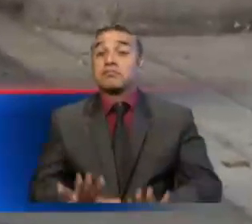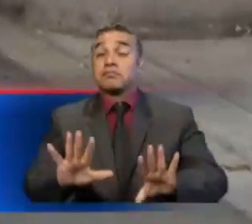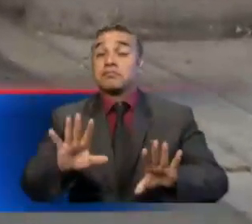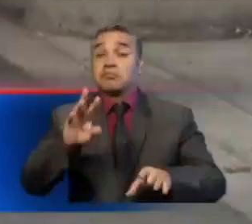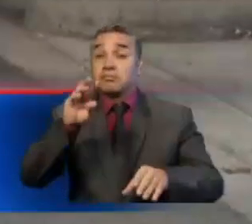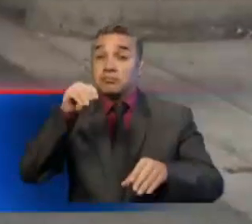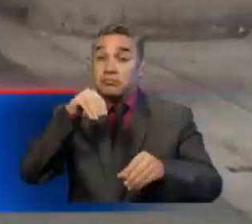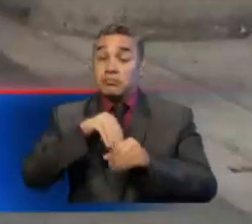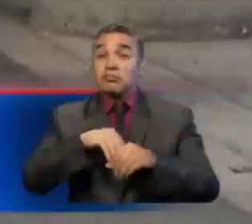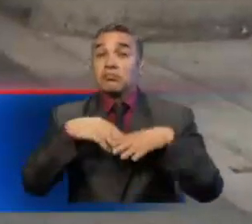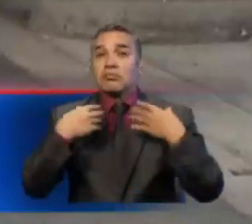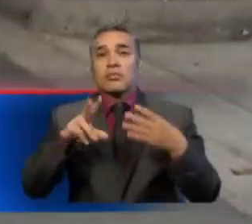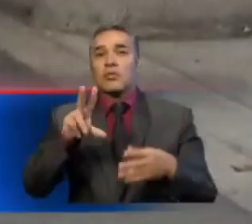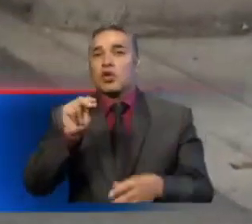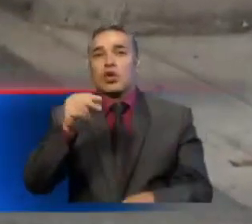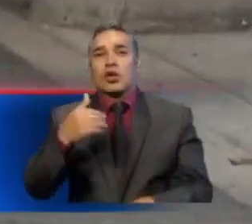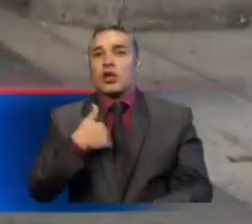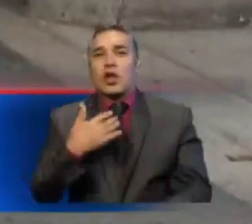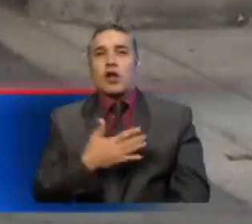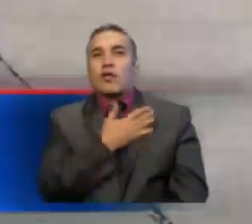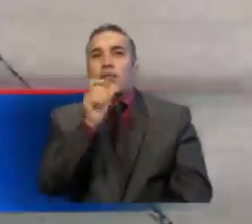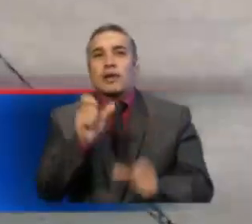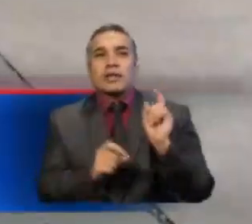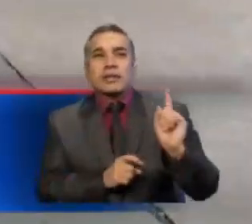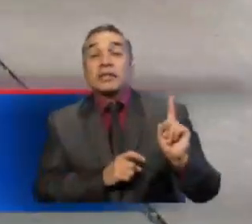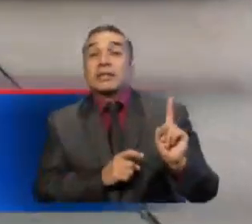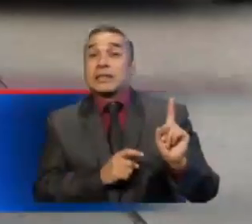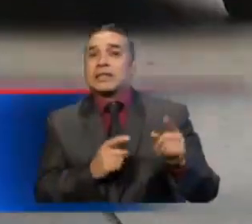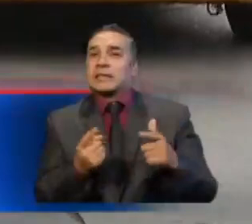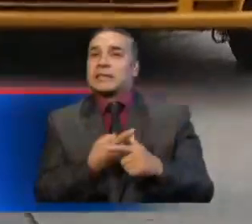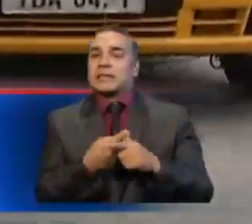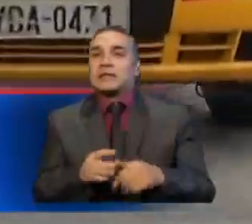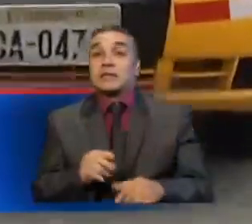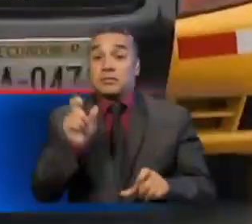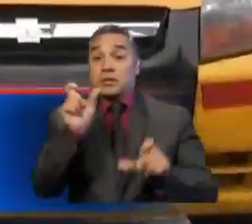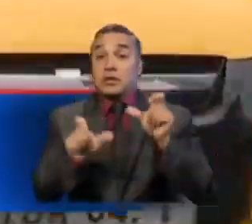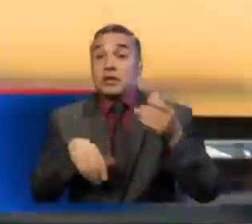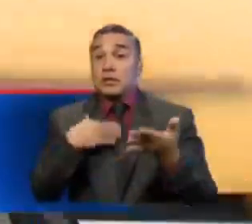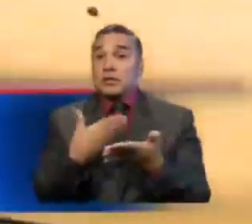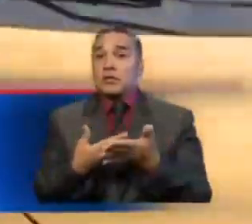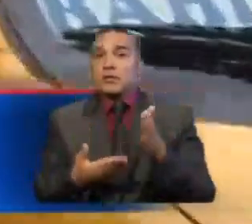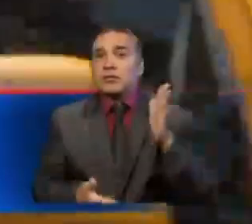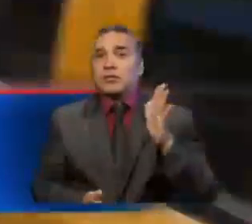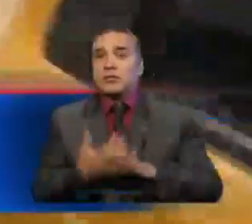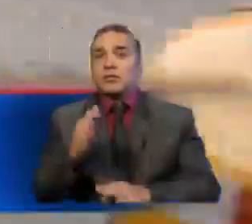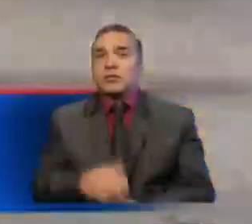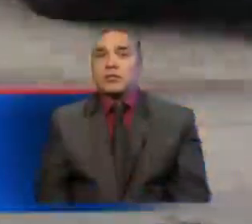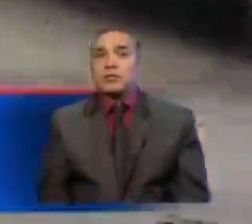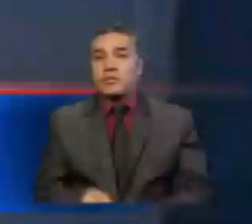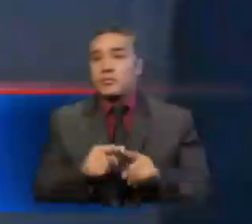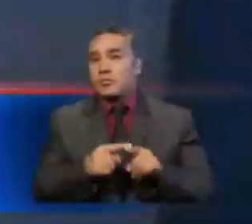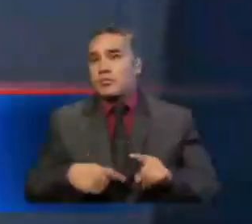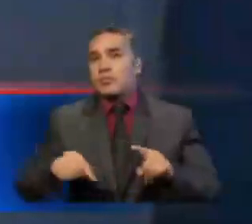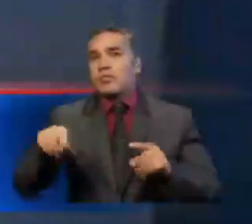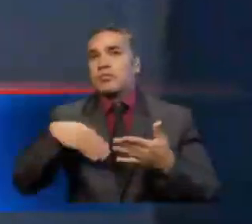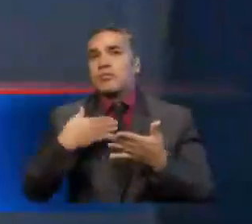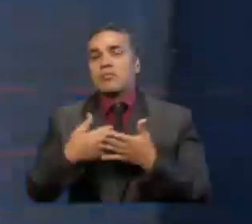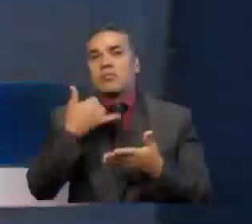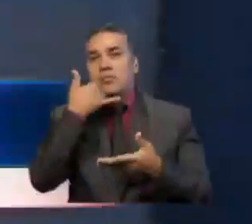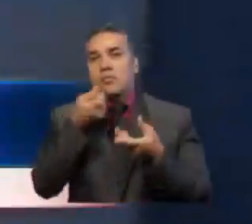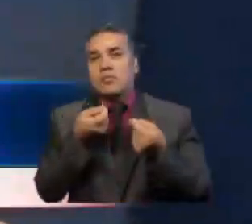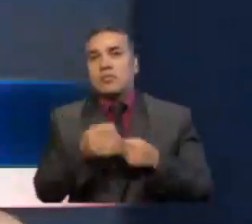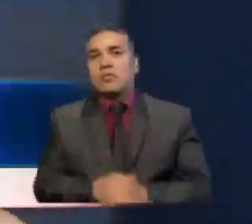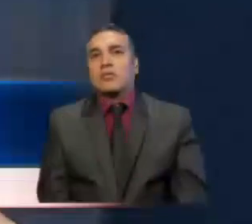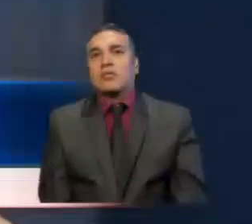estos ataques generan desconfianza en usuarios. Las personas aquí vienen, salen directo de allá y vienen con el teléfono así.